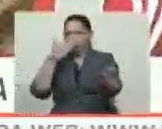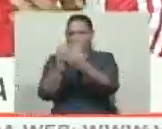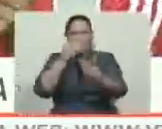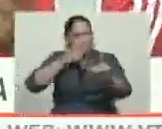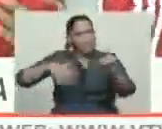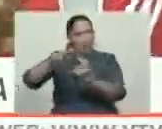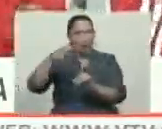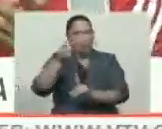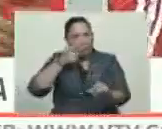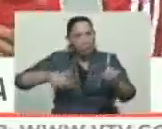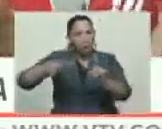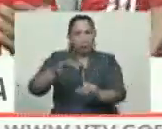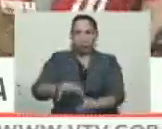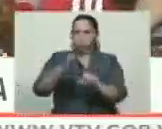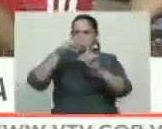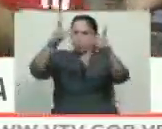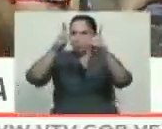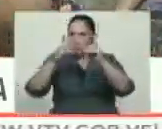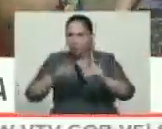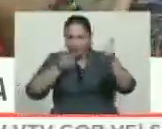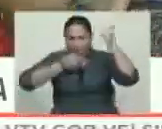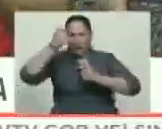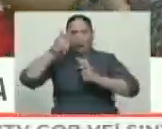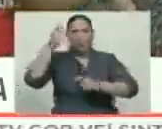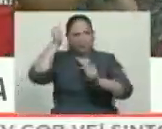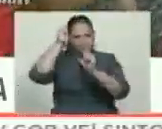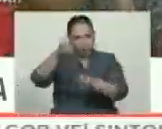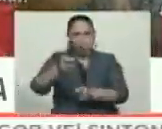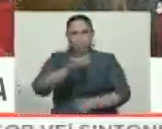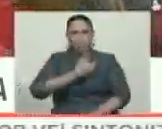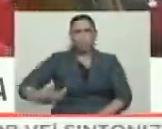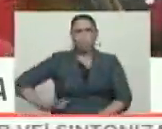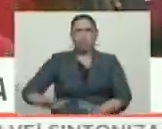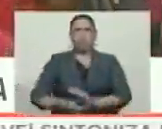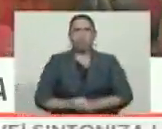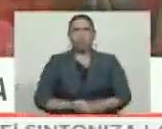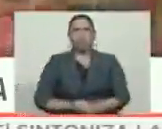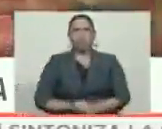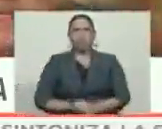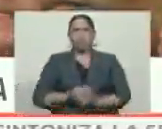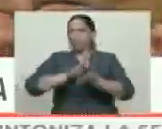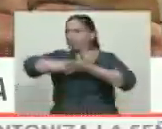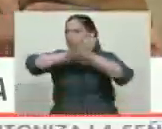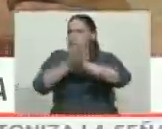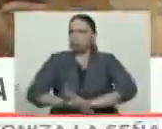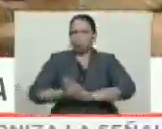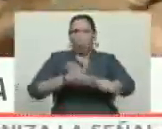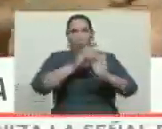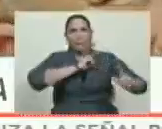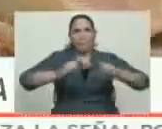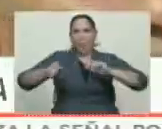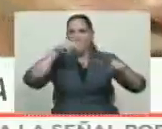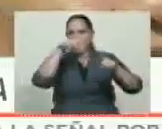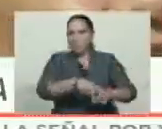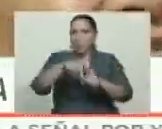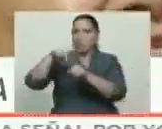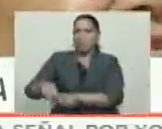pueblo decidió que Hugo Chávez sería su presidente. Se acabó la dictadura de punto